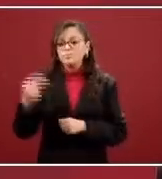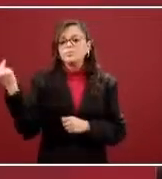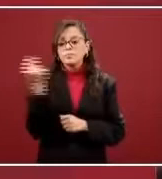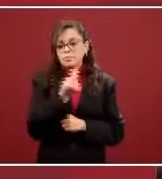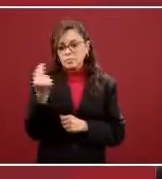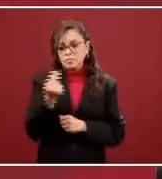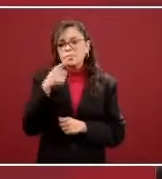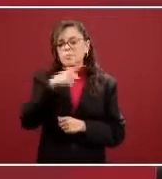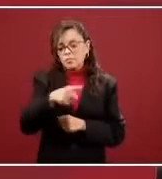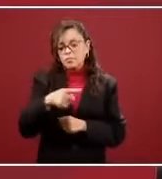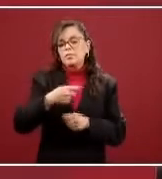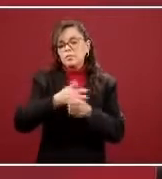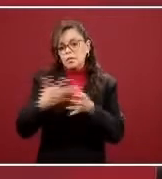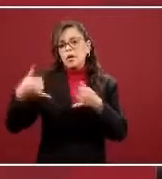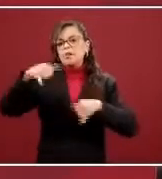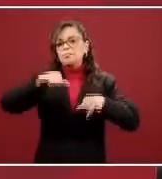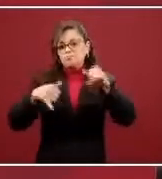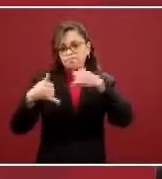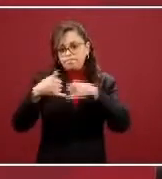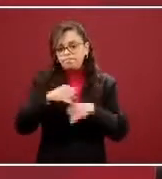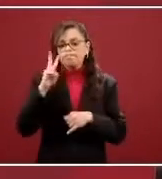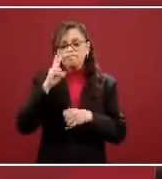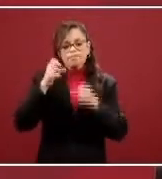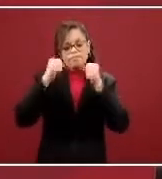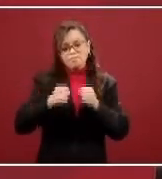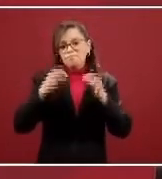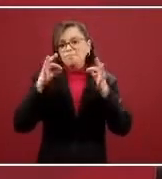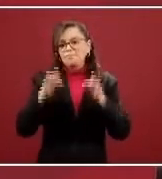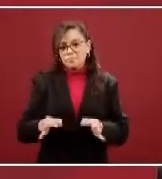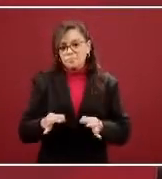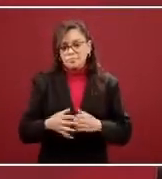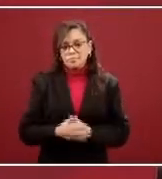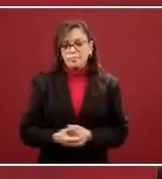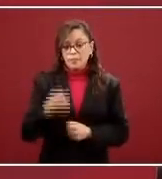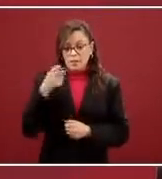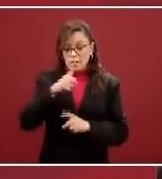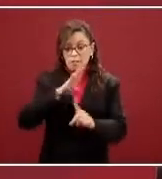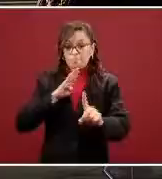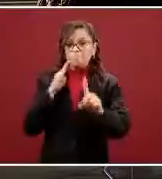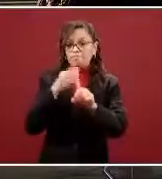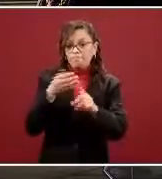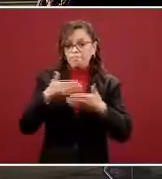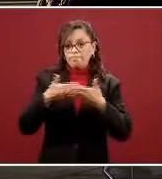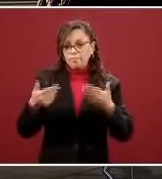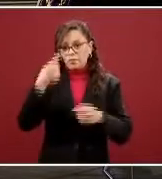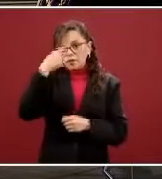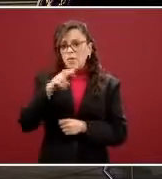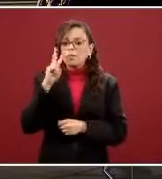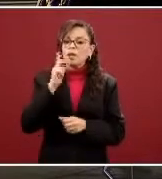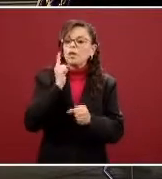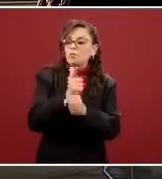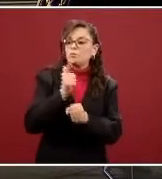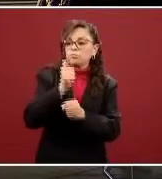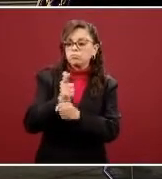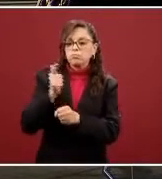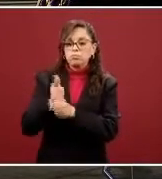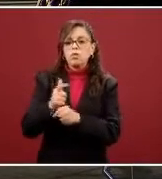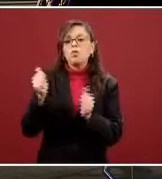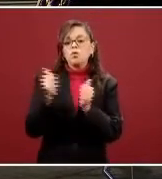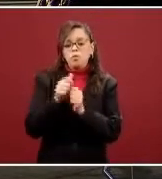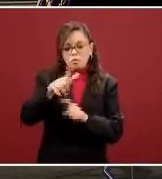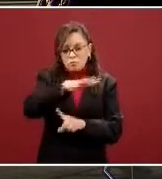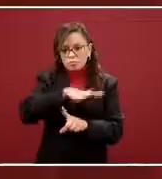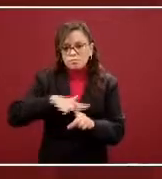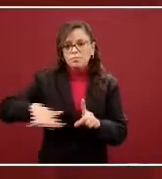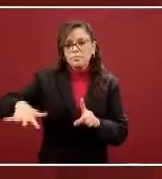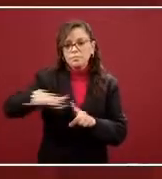diagnóstico por laboratorio. El modelo Centinela se va a enfocar ahora a buscar casos activamente en la comunidad. Como